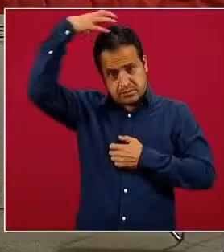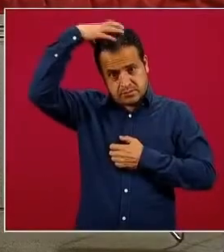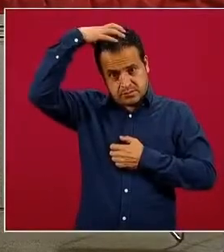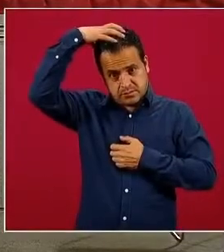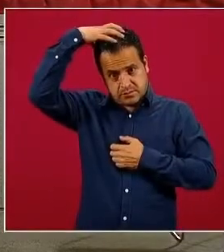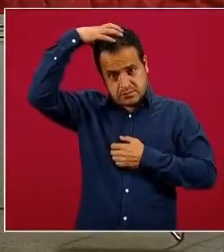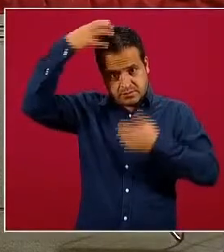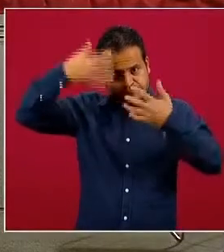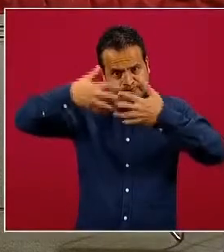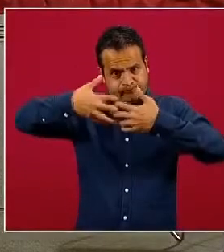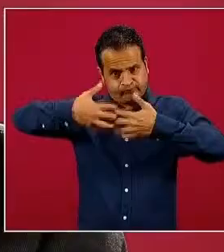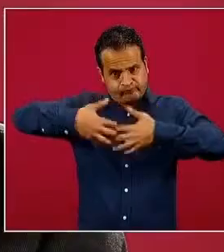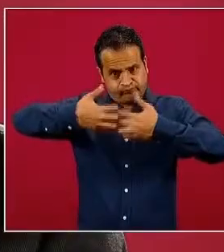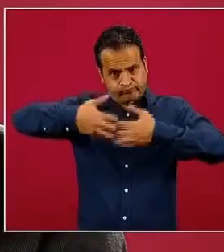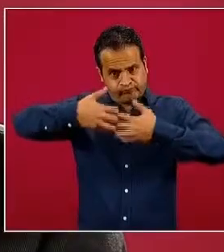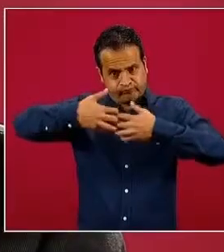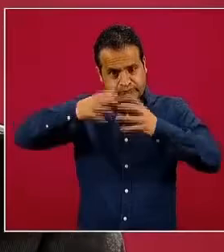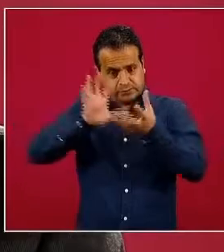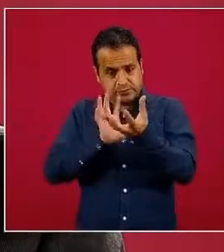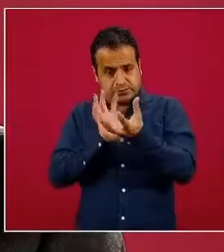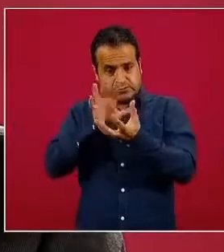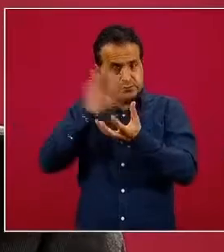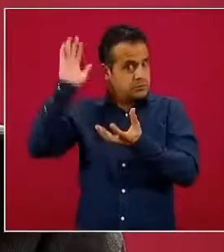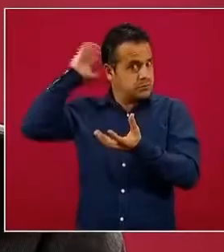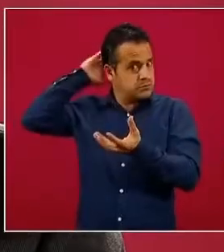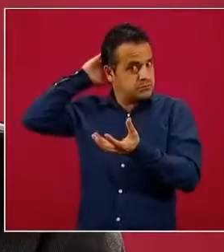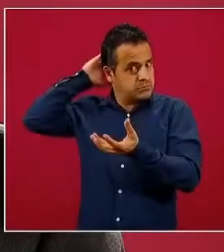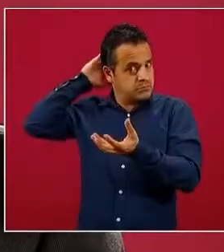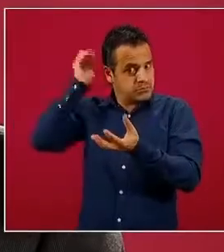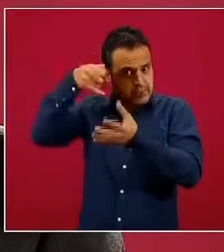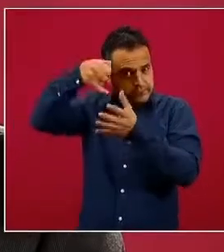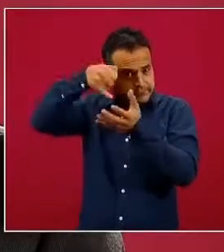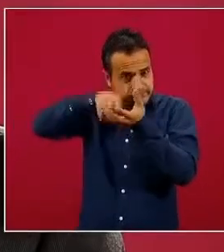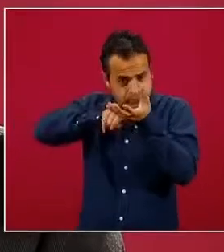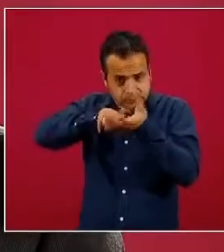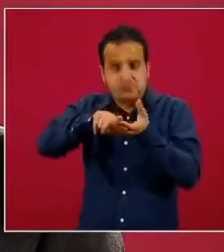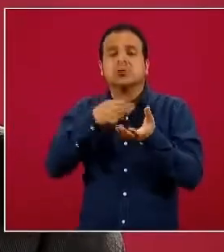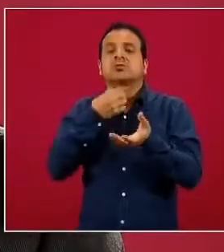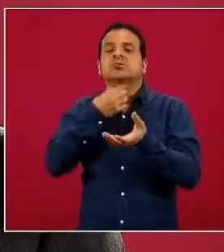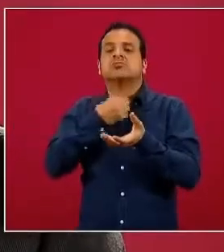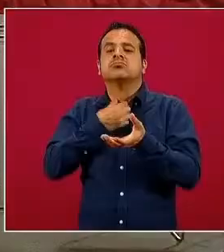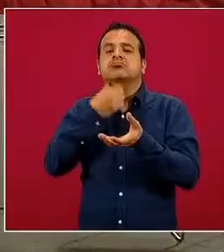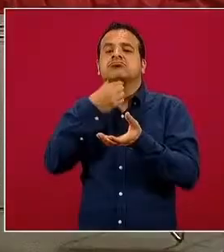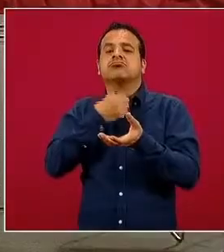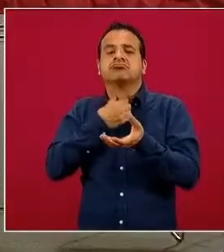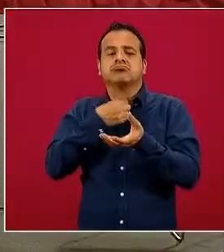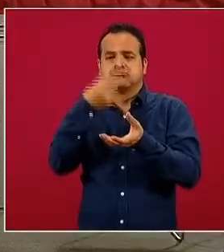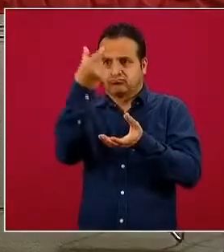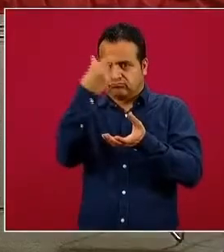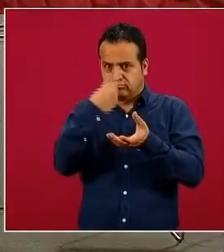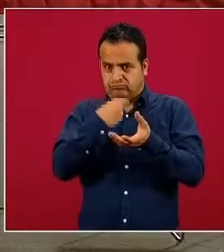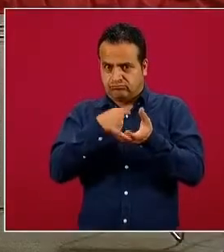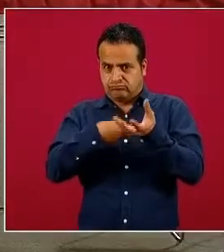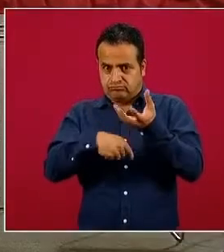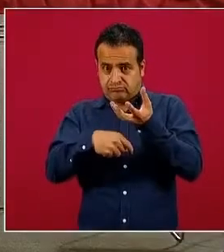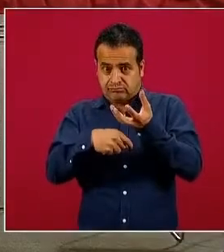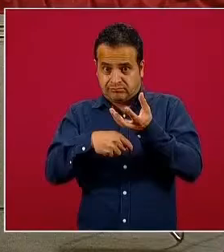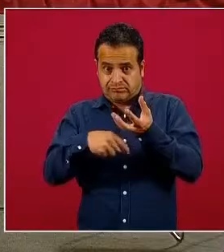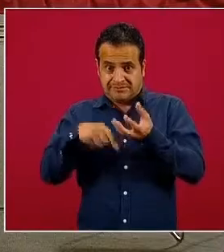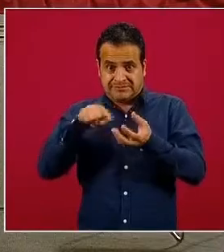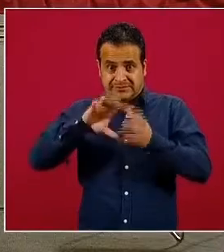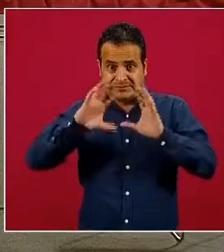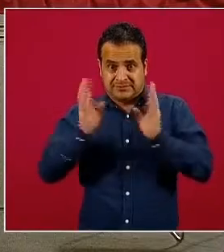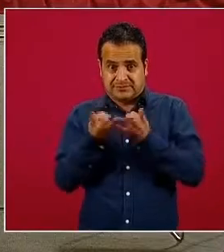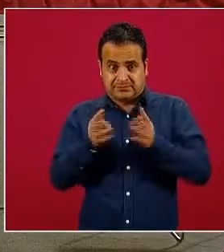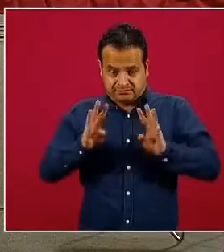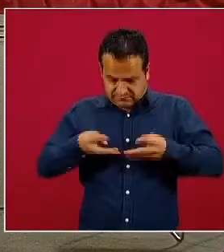médula espinal, y hay un número de enfermedades importantes de origen infeccioso o